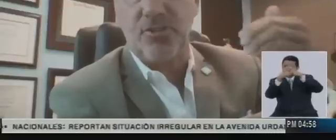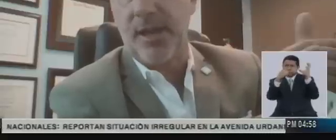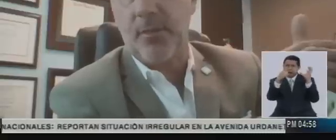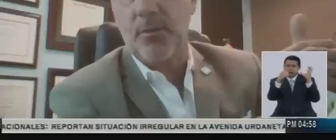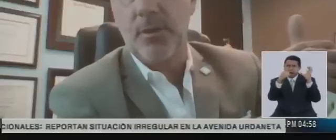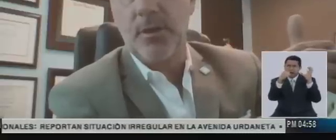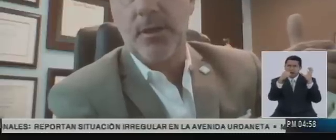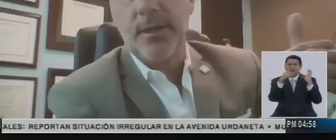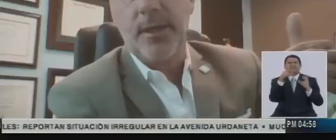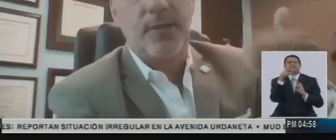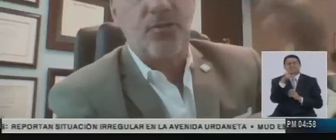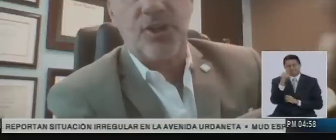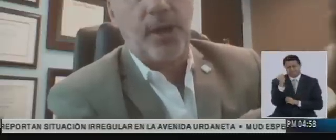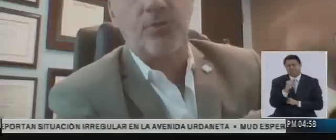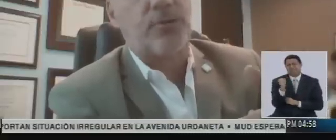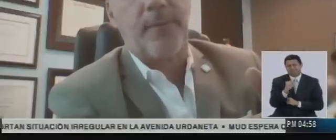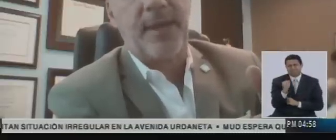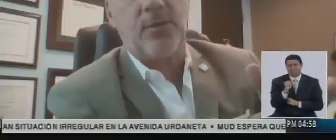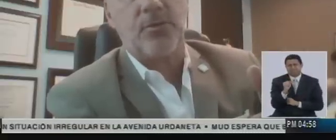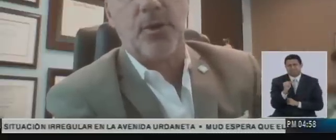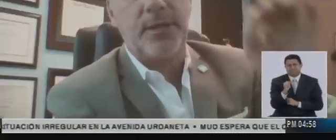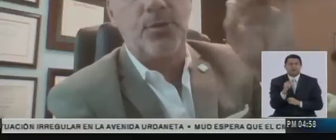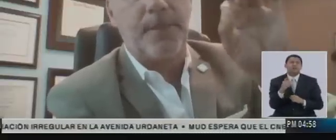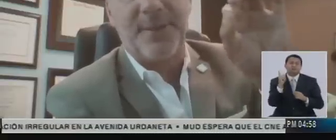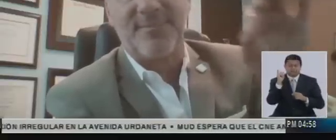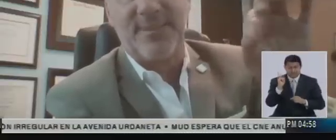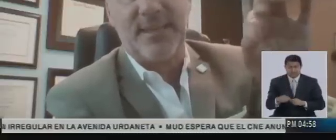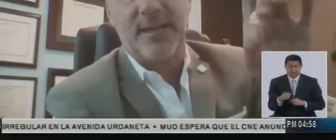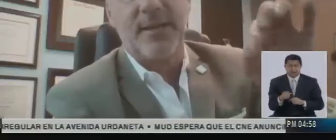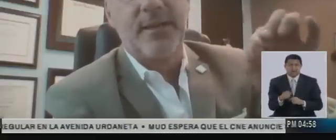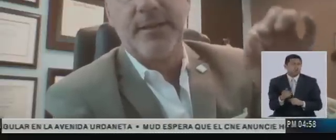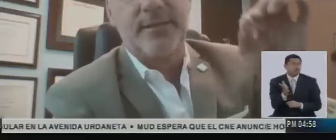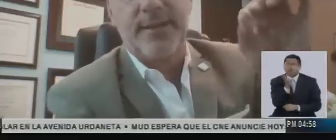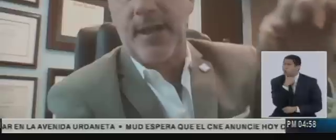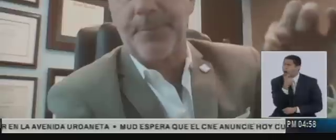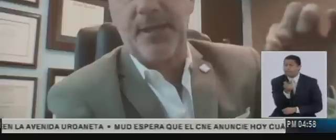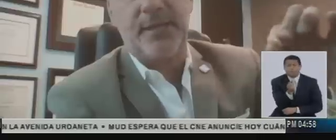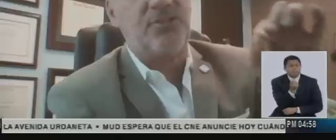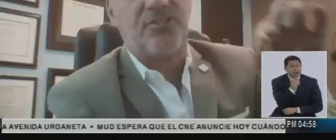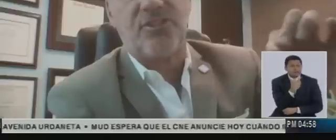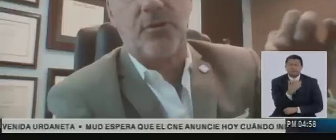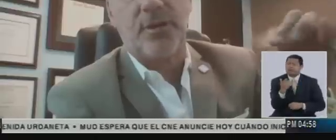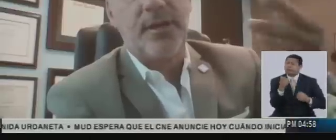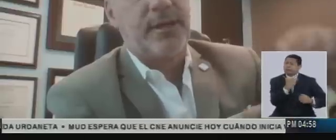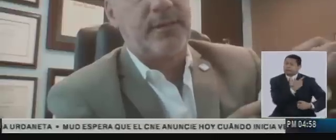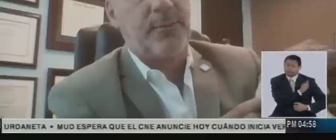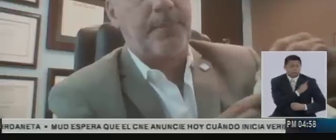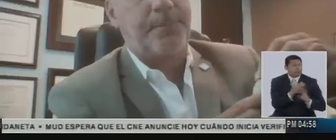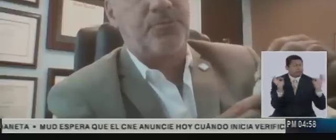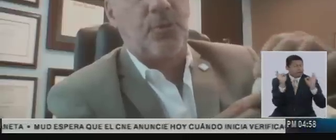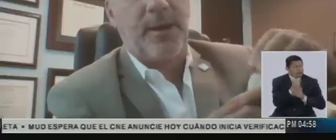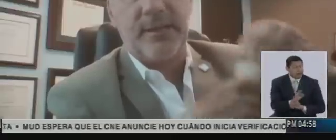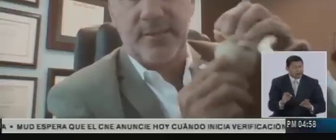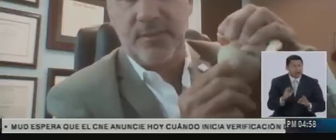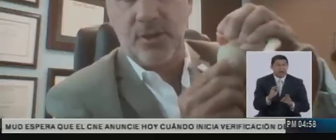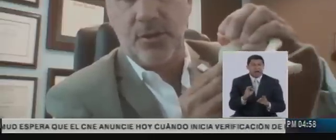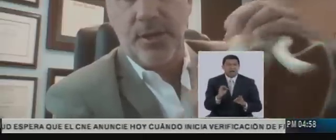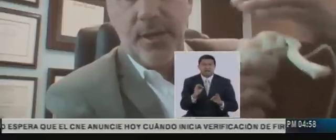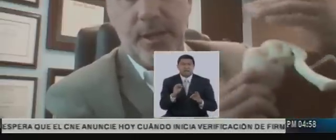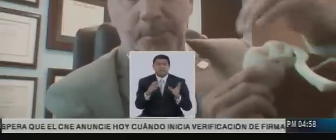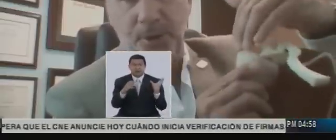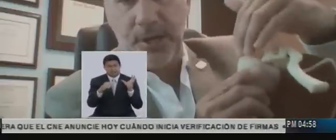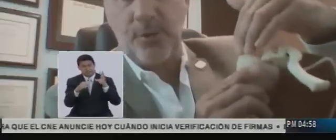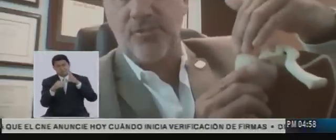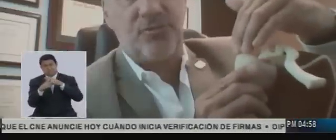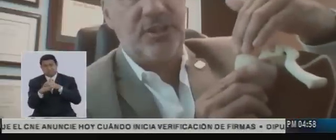desprendido, lesionado, entonces no hay otro remedio. No hay ninguna pastilla, ni terapia, ni inyección que te va a tomar el